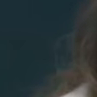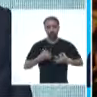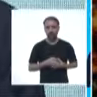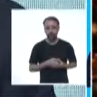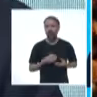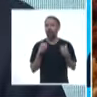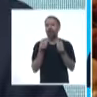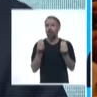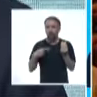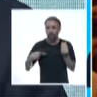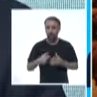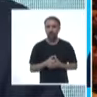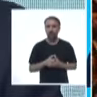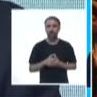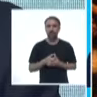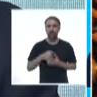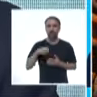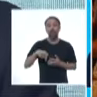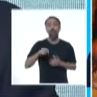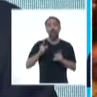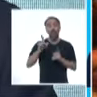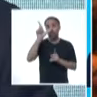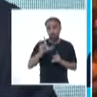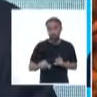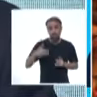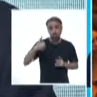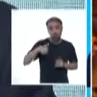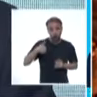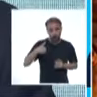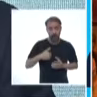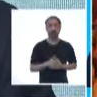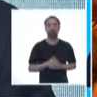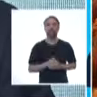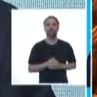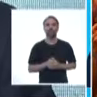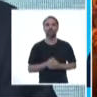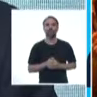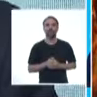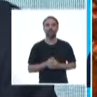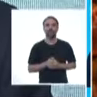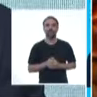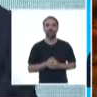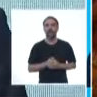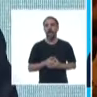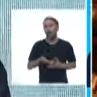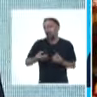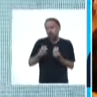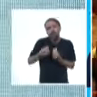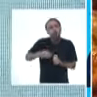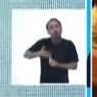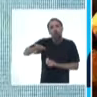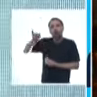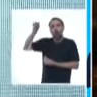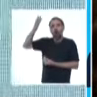los votos la matanza del 53 de los votos se llevar se llevó Fernando Espinosa el 19 de noviembre no van a estar las boletas de los